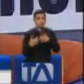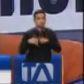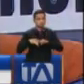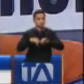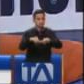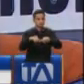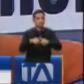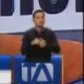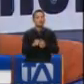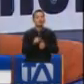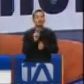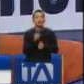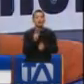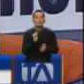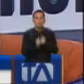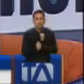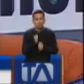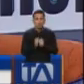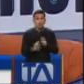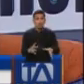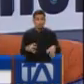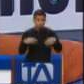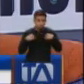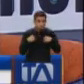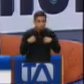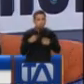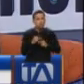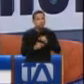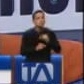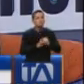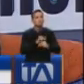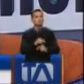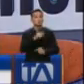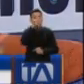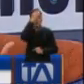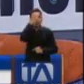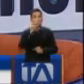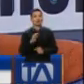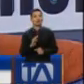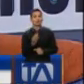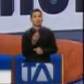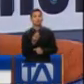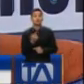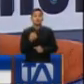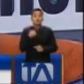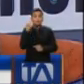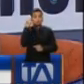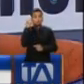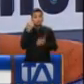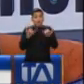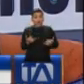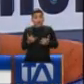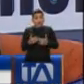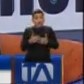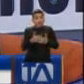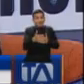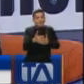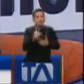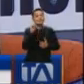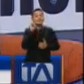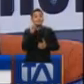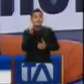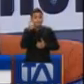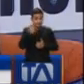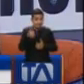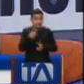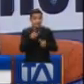existe un problema de violencia de género, poco a poco vamos a ir cambiando la cultura. Y yo creo, para mí, el éxito de este programa será que el día de mañana